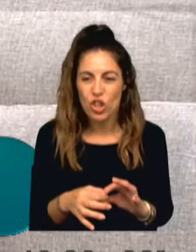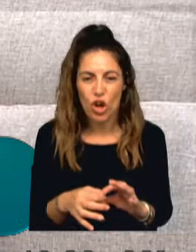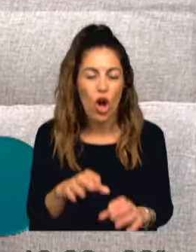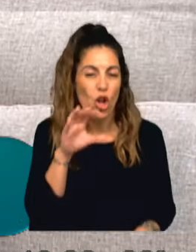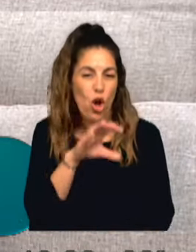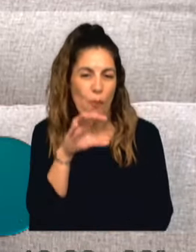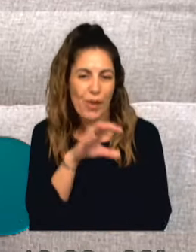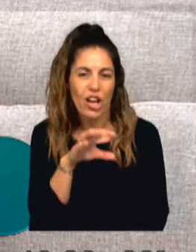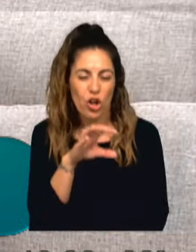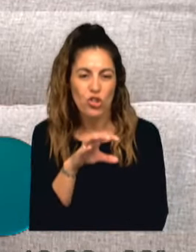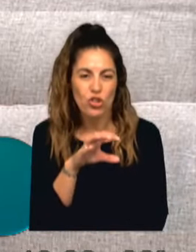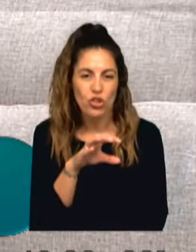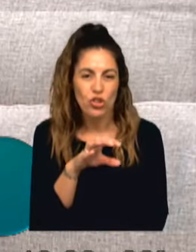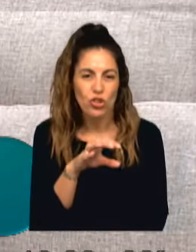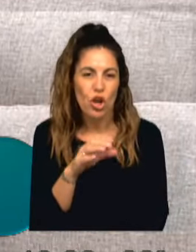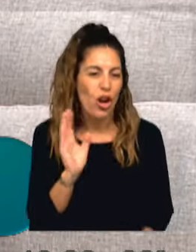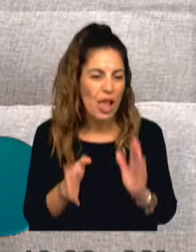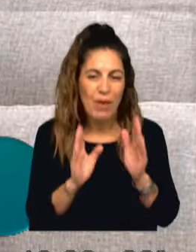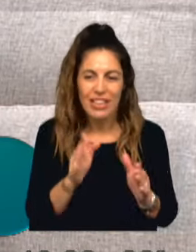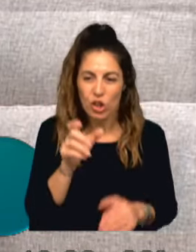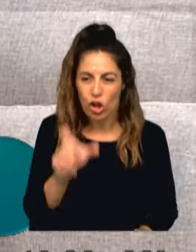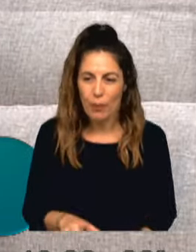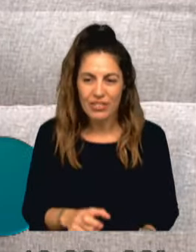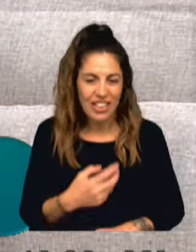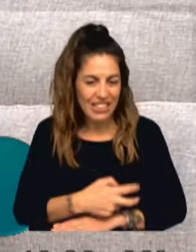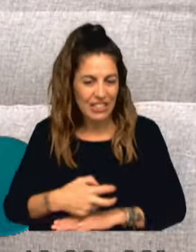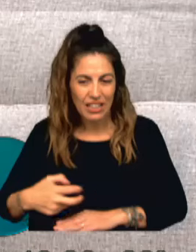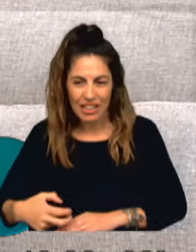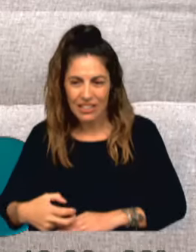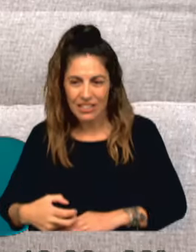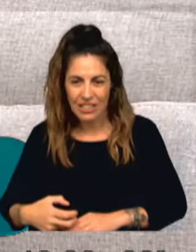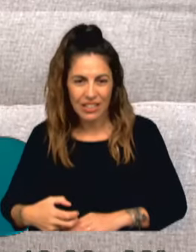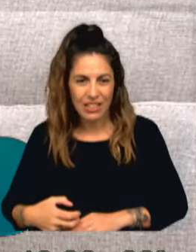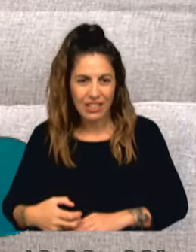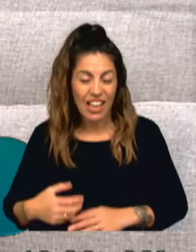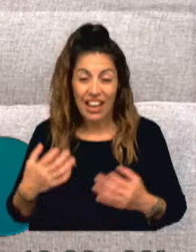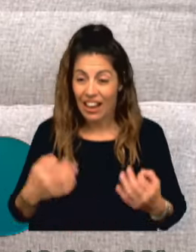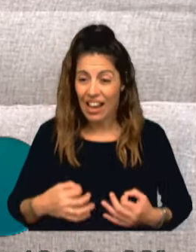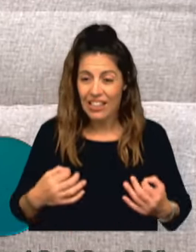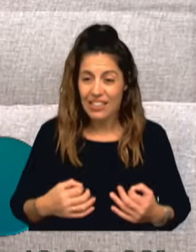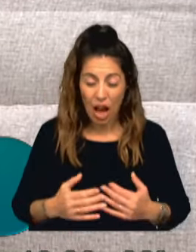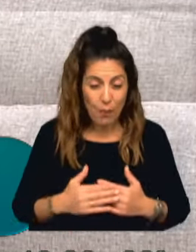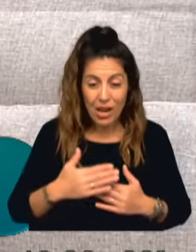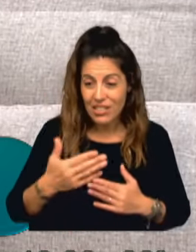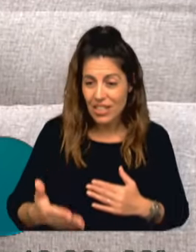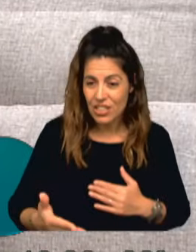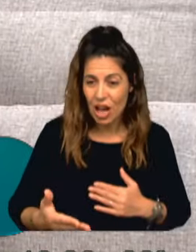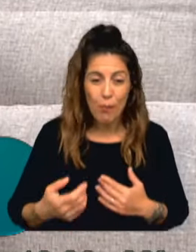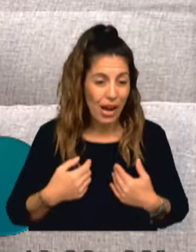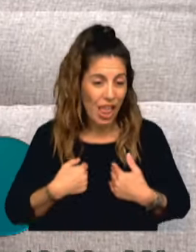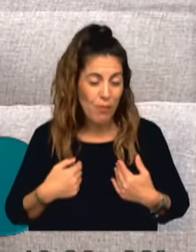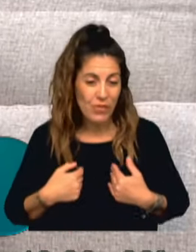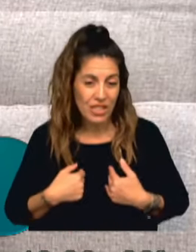perros eh con el maltrato Con las personas en situación de calle lo cual en realidad Más allá de para mí